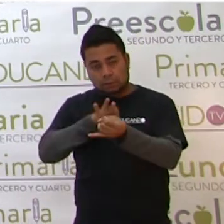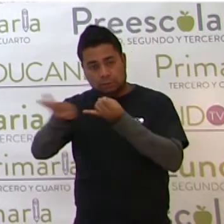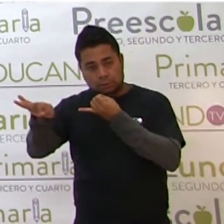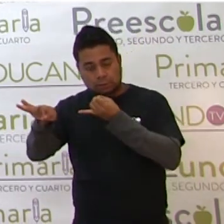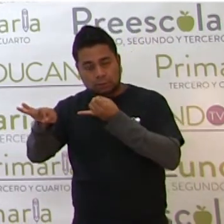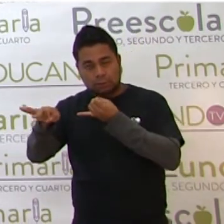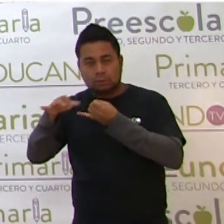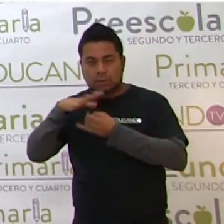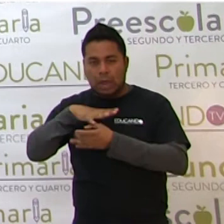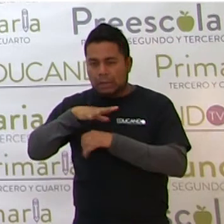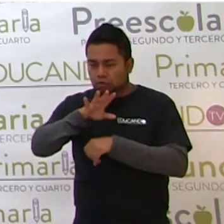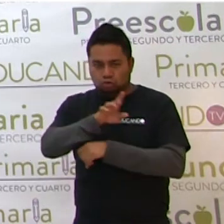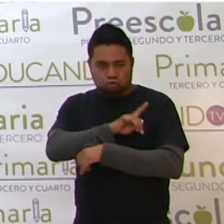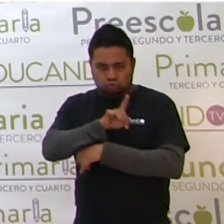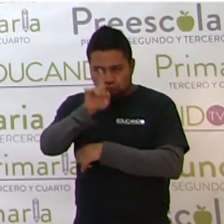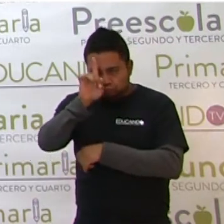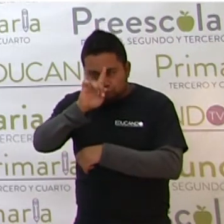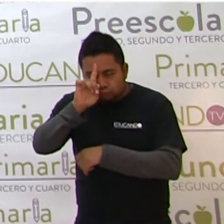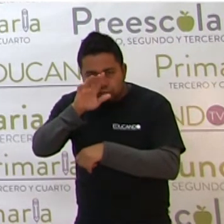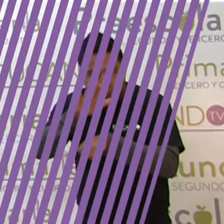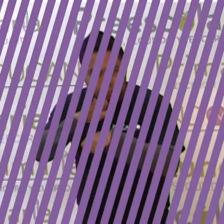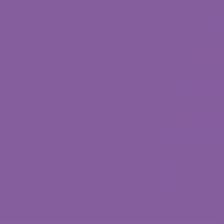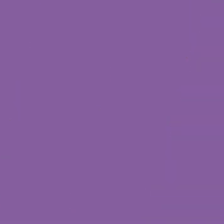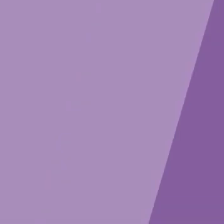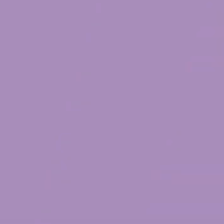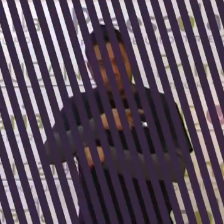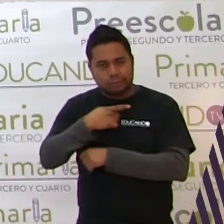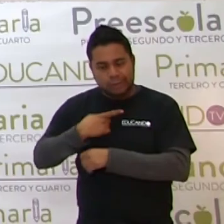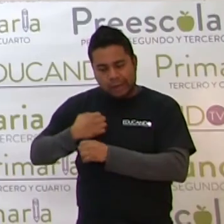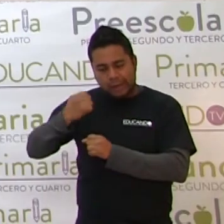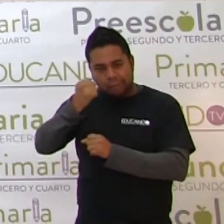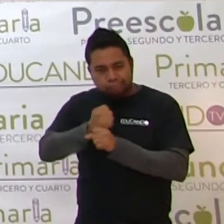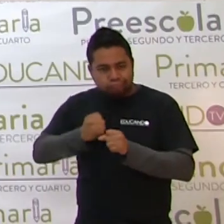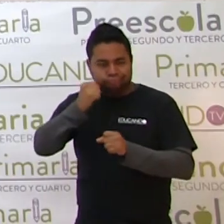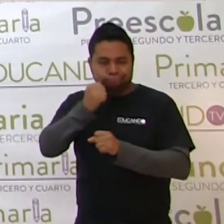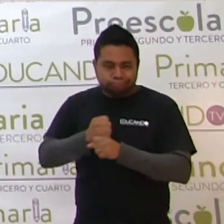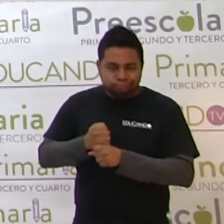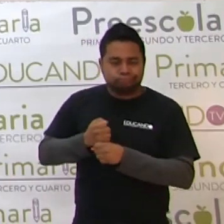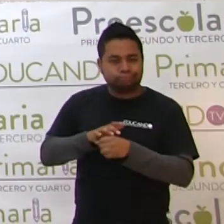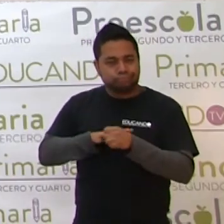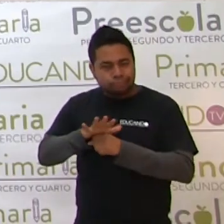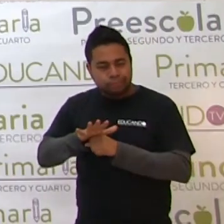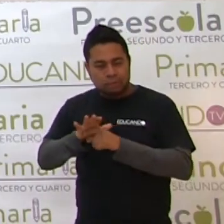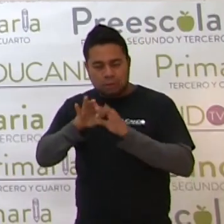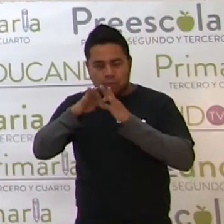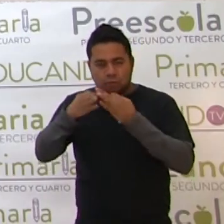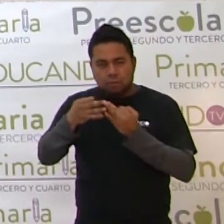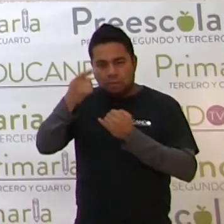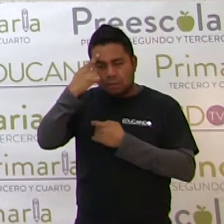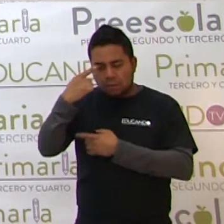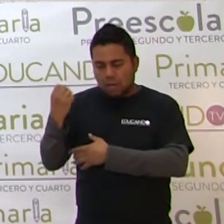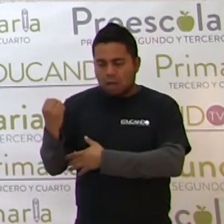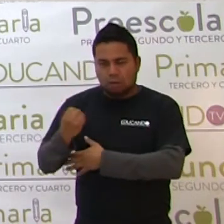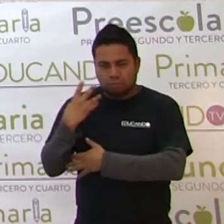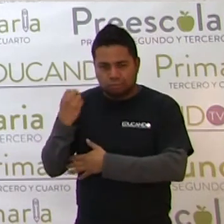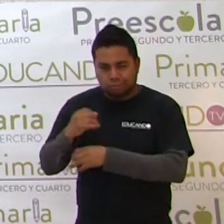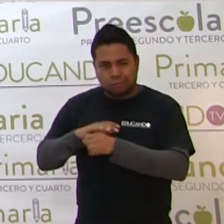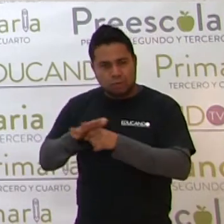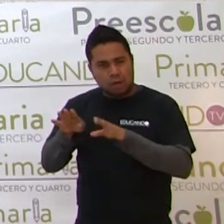se les sugiere que practiquen diversas formas en que puedan ir haciendo su